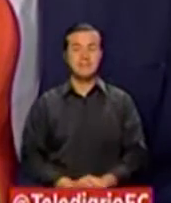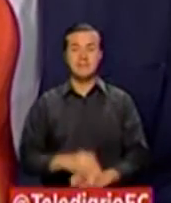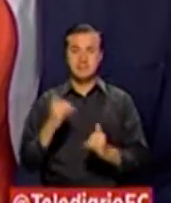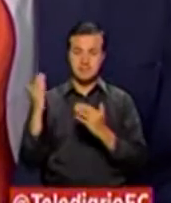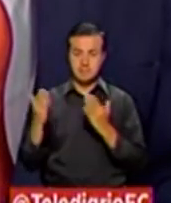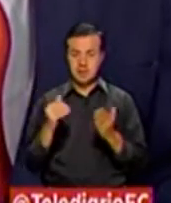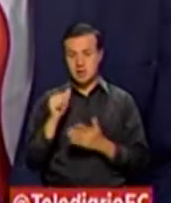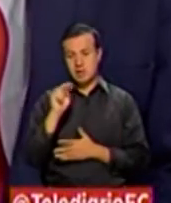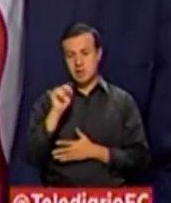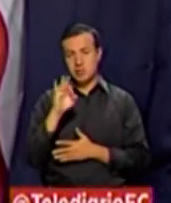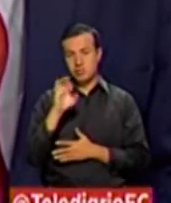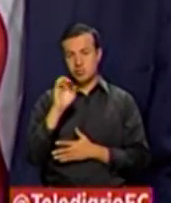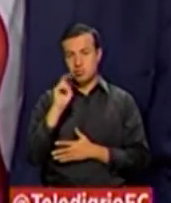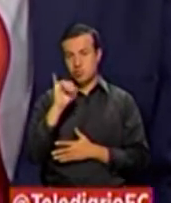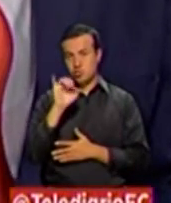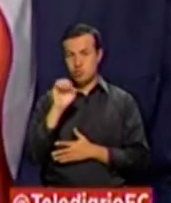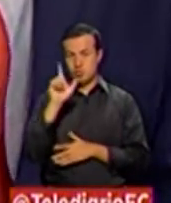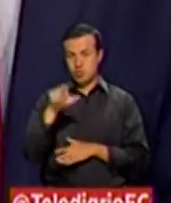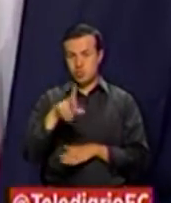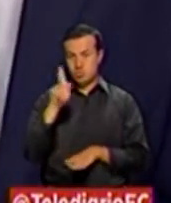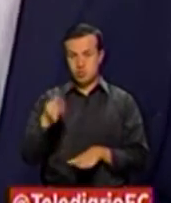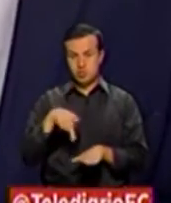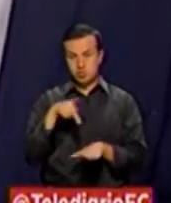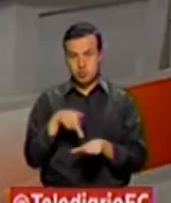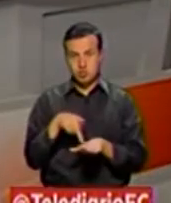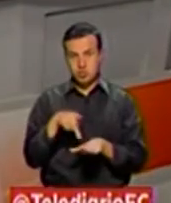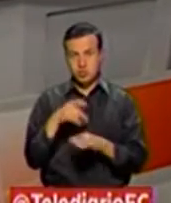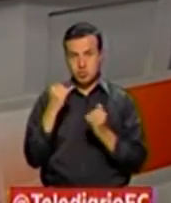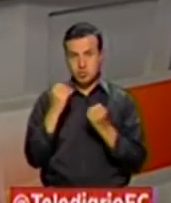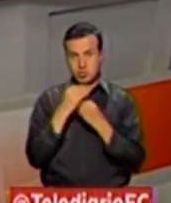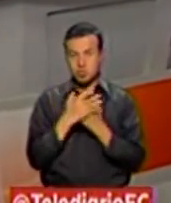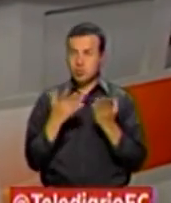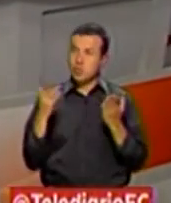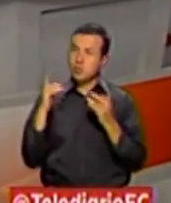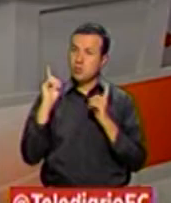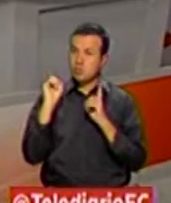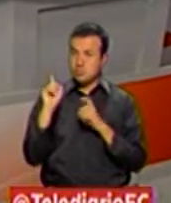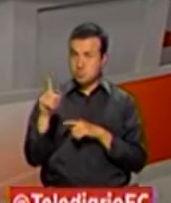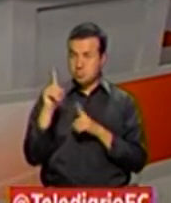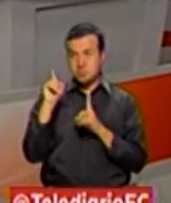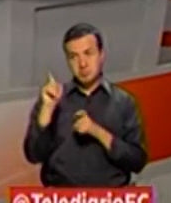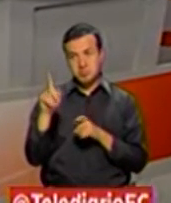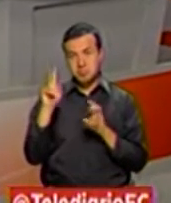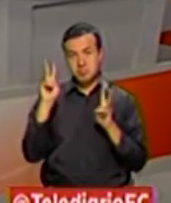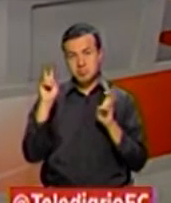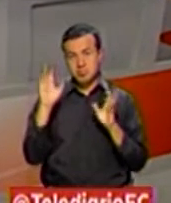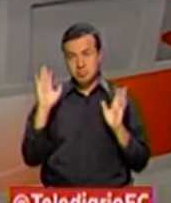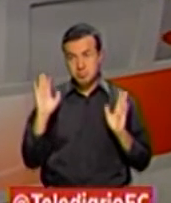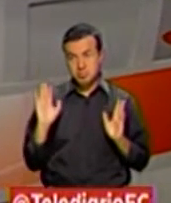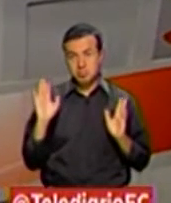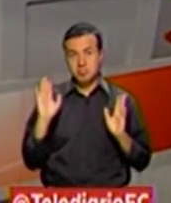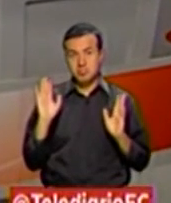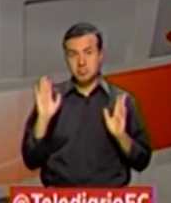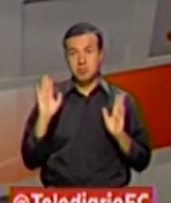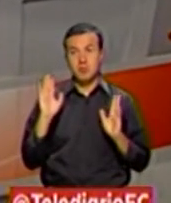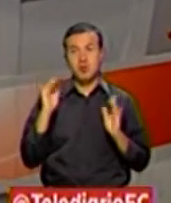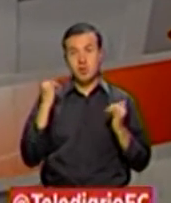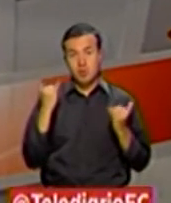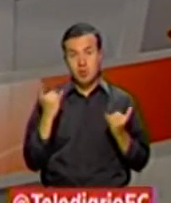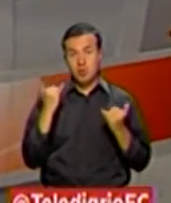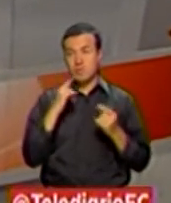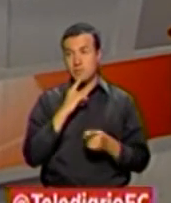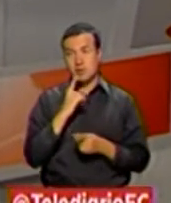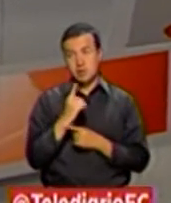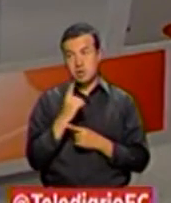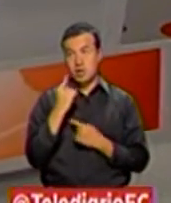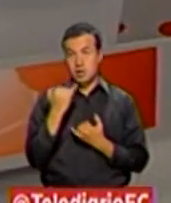Nosotros Antonio López Coveña, jurista, y esta mañana le vamos a pedir, es un caso absolutamente polémico, no podía ser